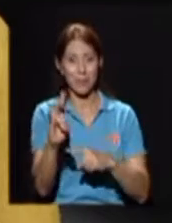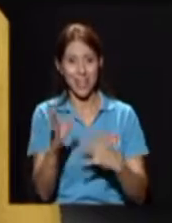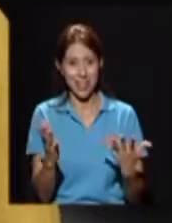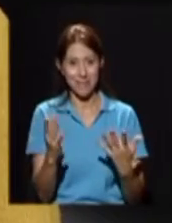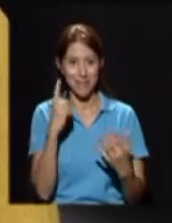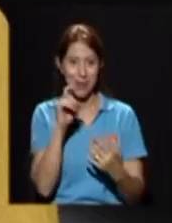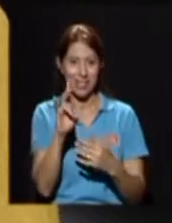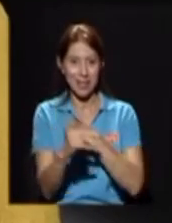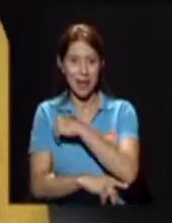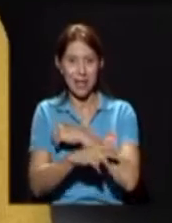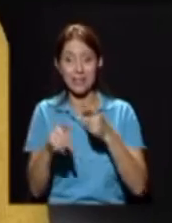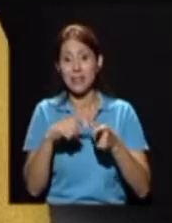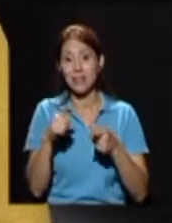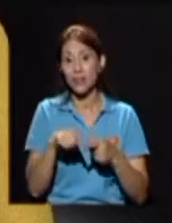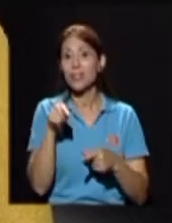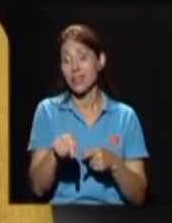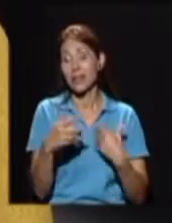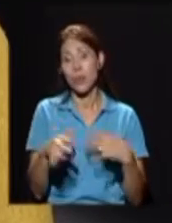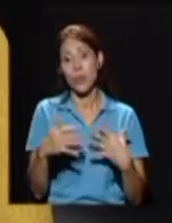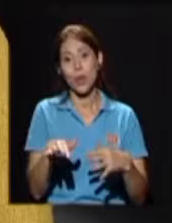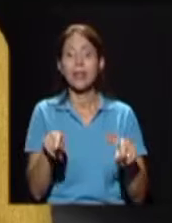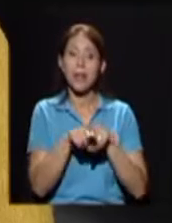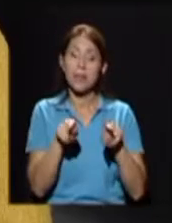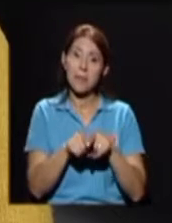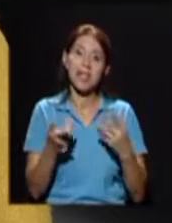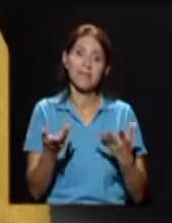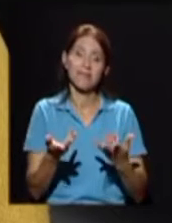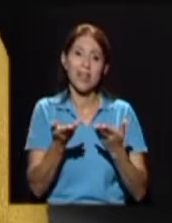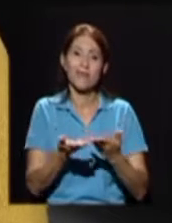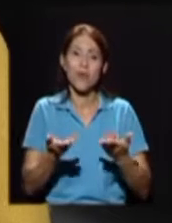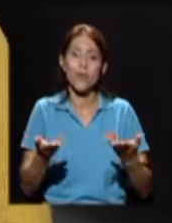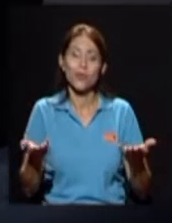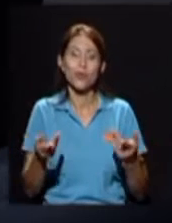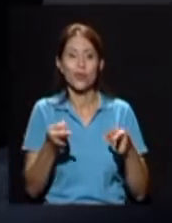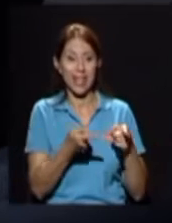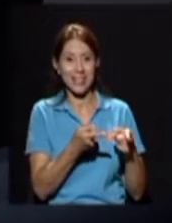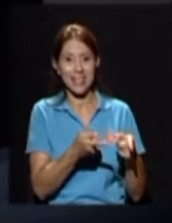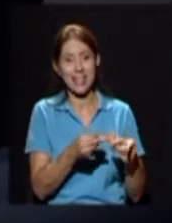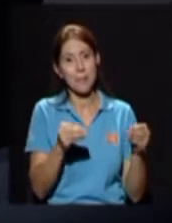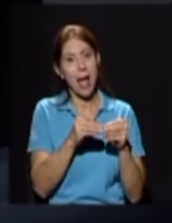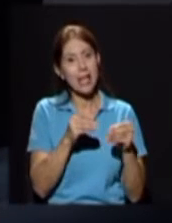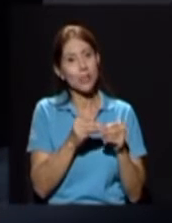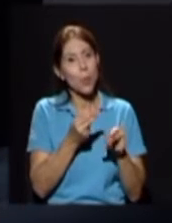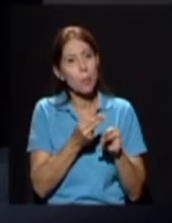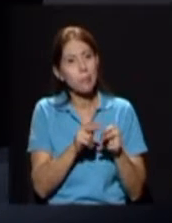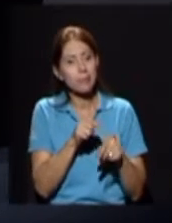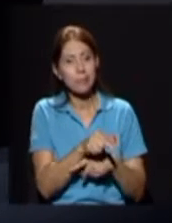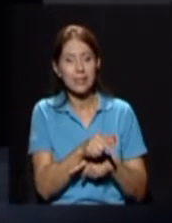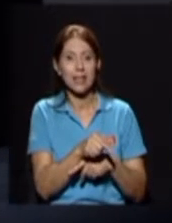es, en términos, además en términos de recursos también es bastante más modesto. Se tuvo que